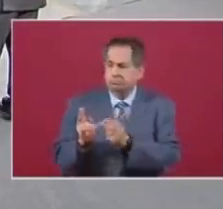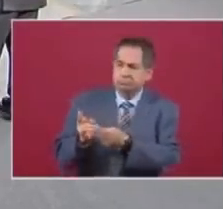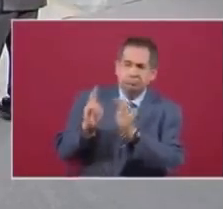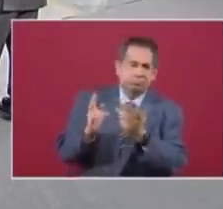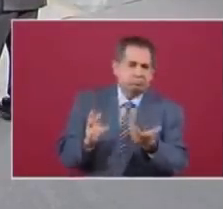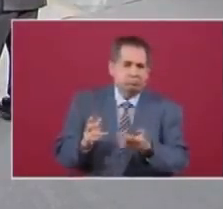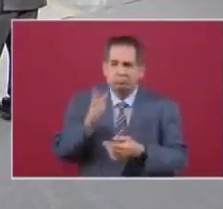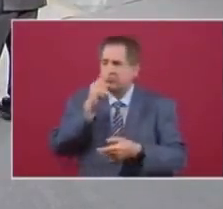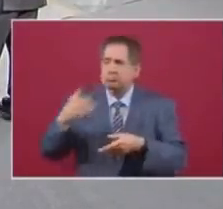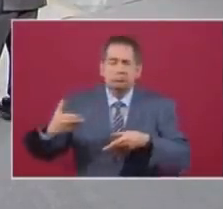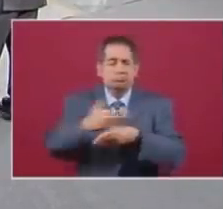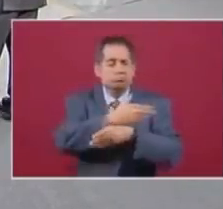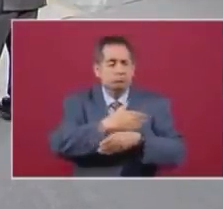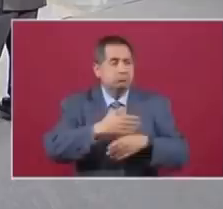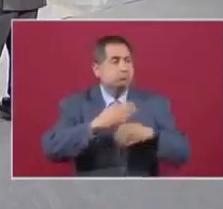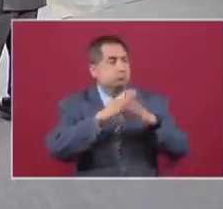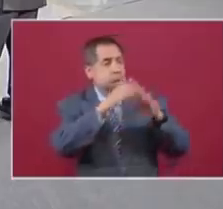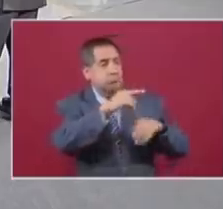casas.